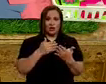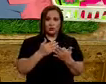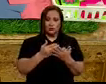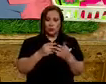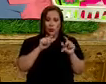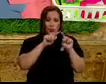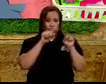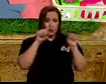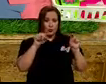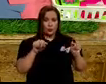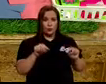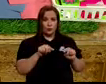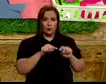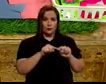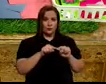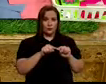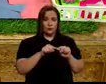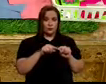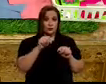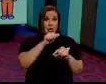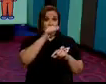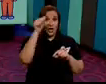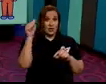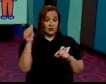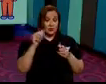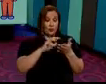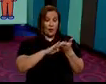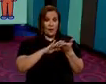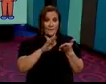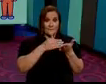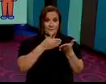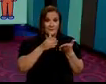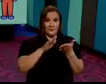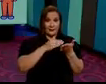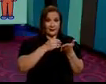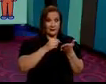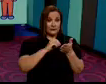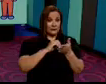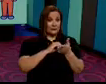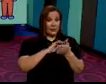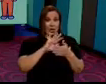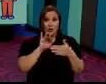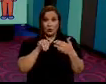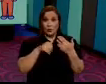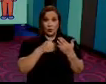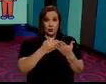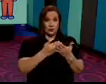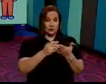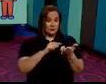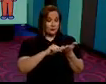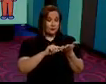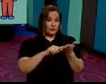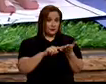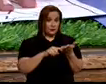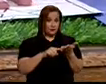¿Ok? Y así le vamos dando a nuestra bandera un poquito más de